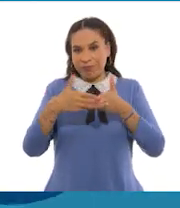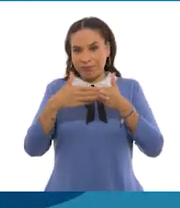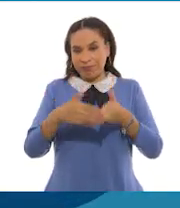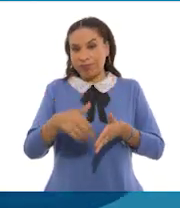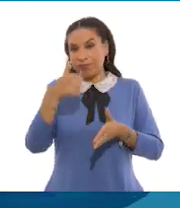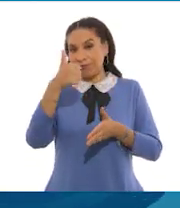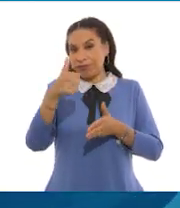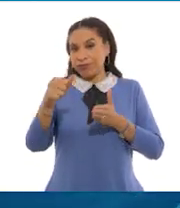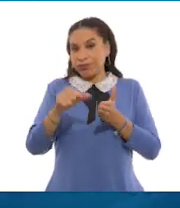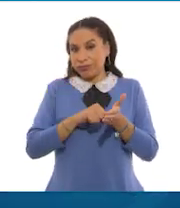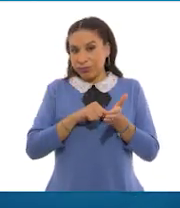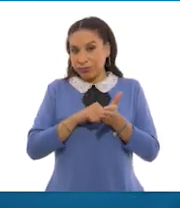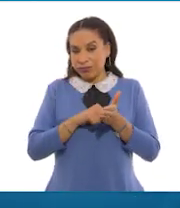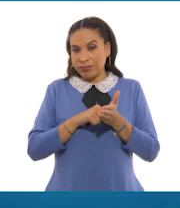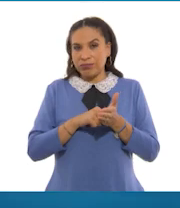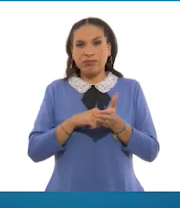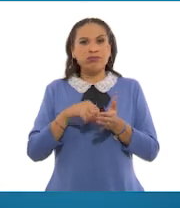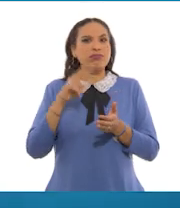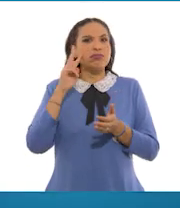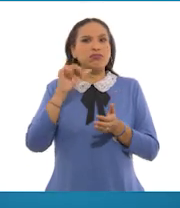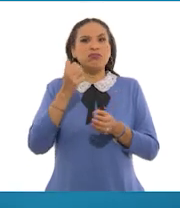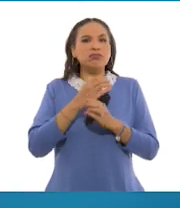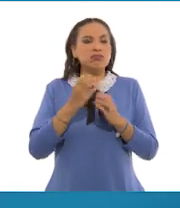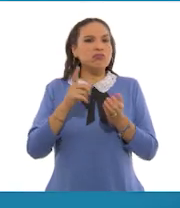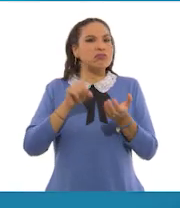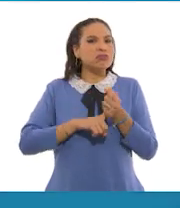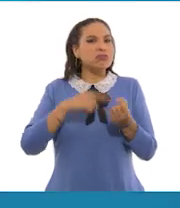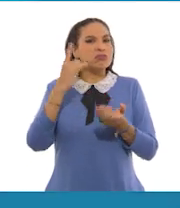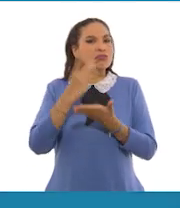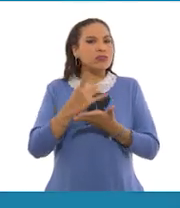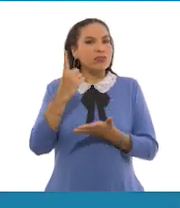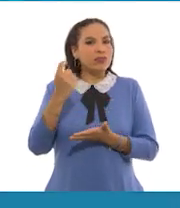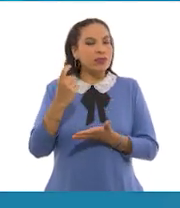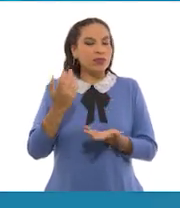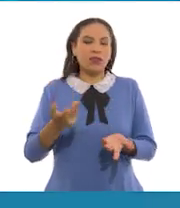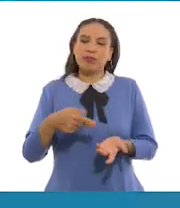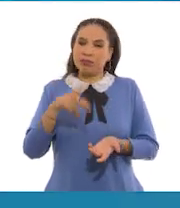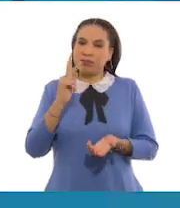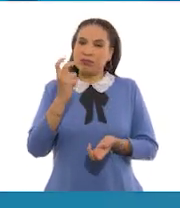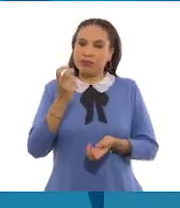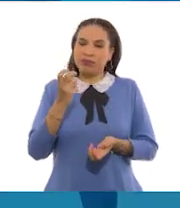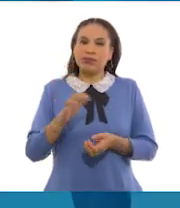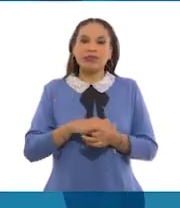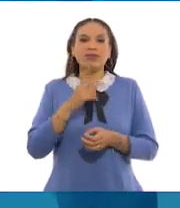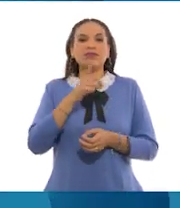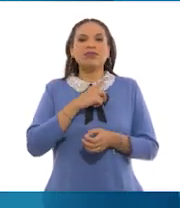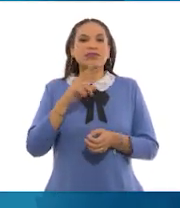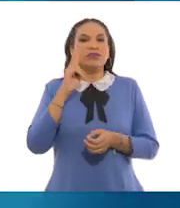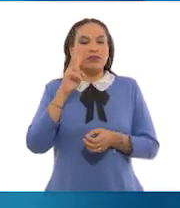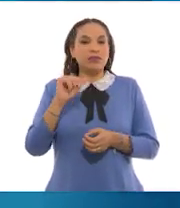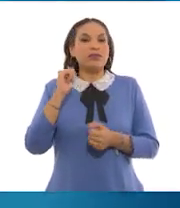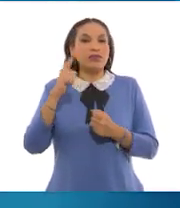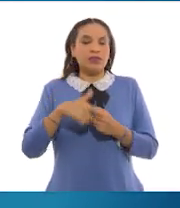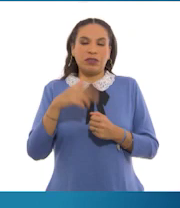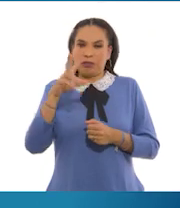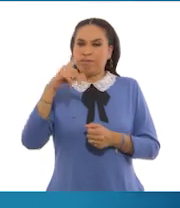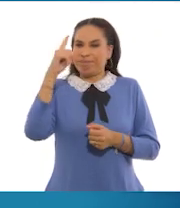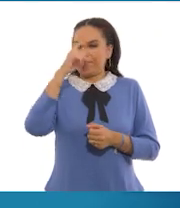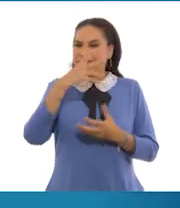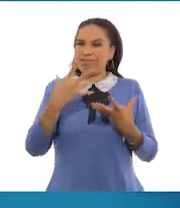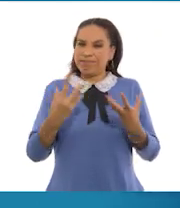durante 6 meses sin ver otra cosa que agua? Sin duda, eso debía ser algo muy